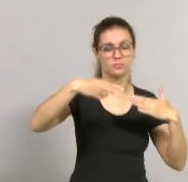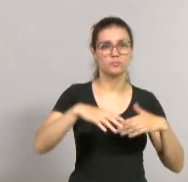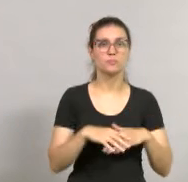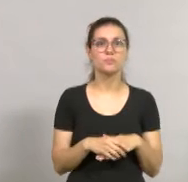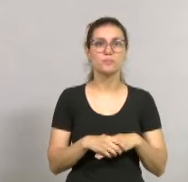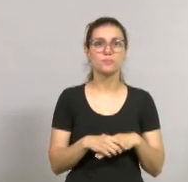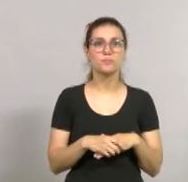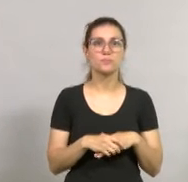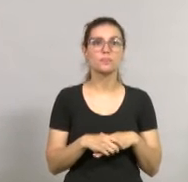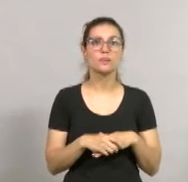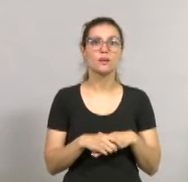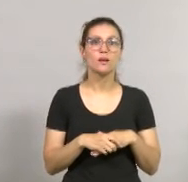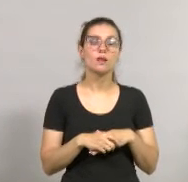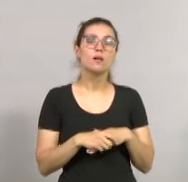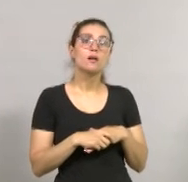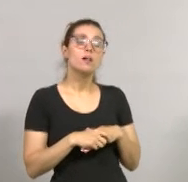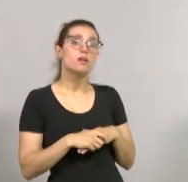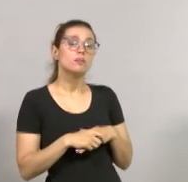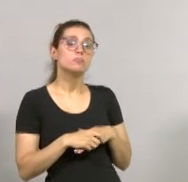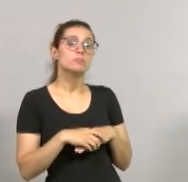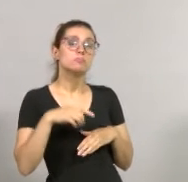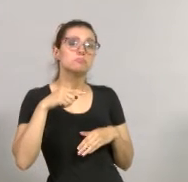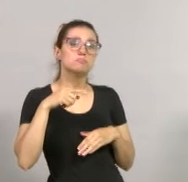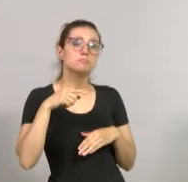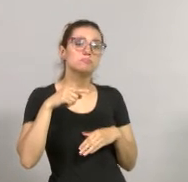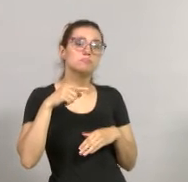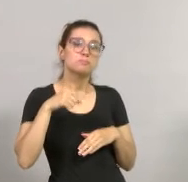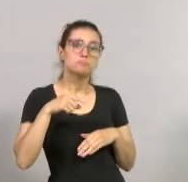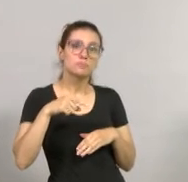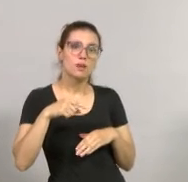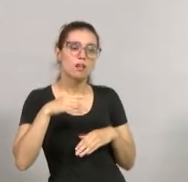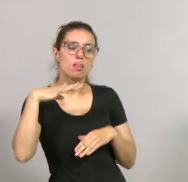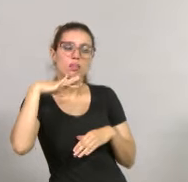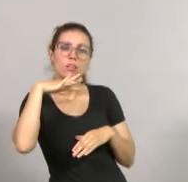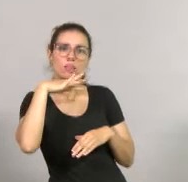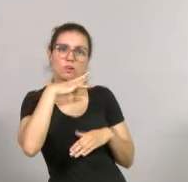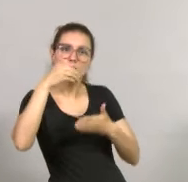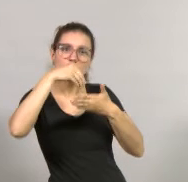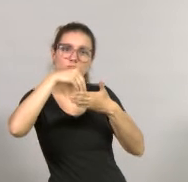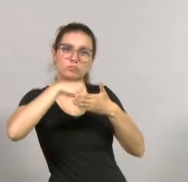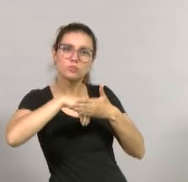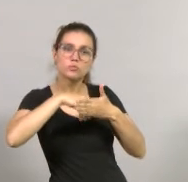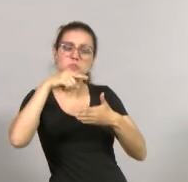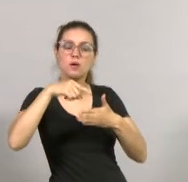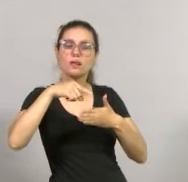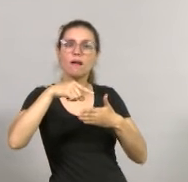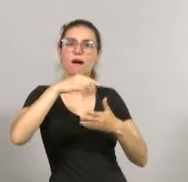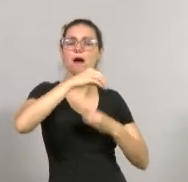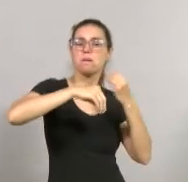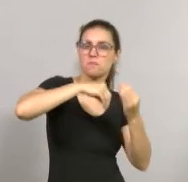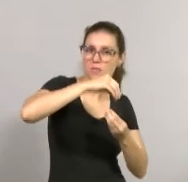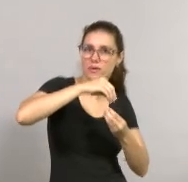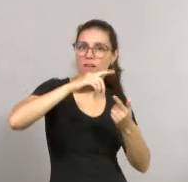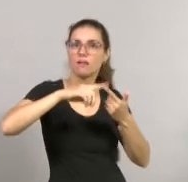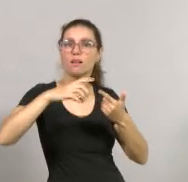Hicimos un taller sobre, bueno, el lenguaje inclusivo, que es un tema que se ha instalado en la mesa familiar, en las